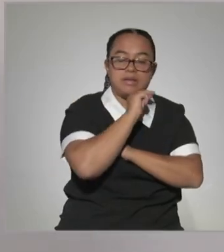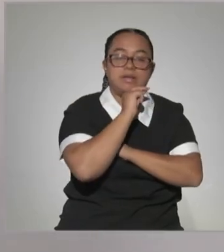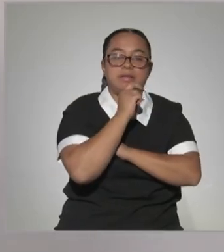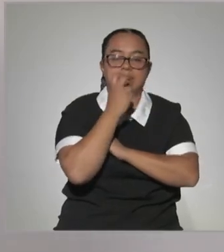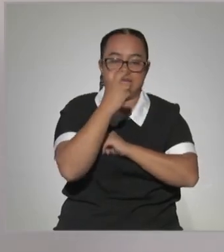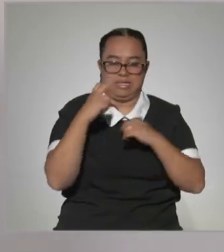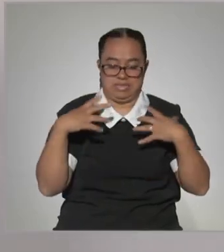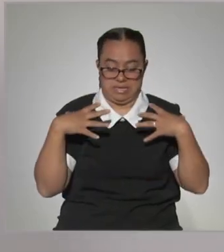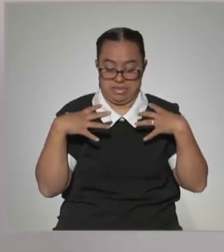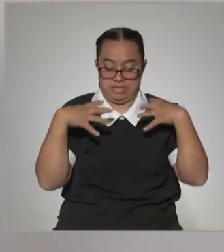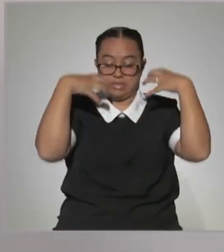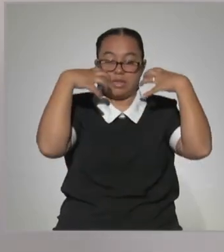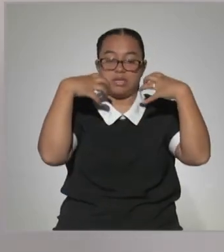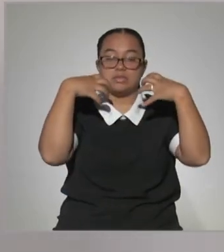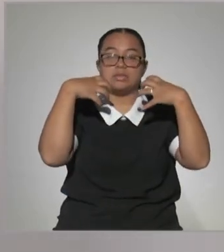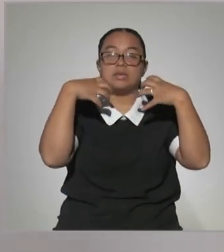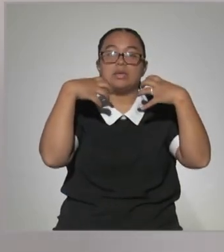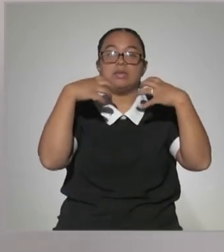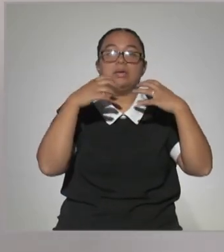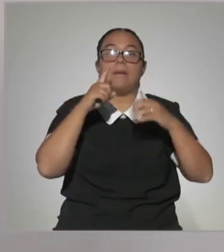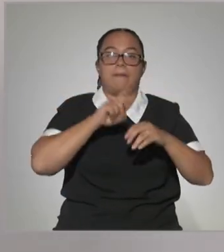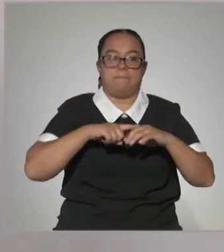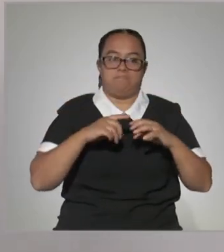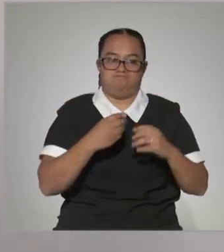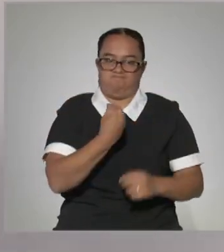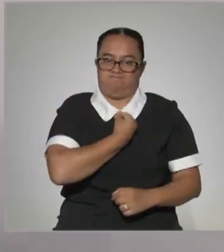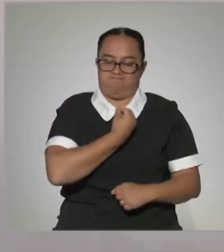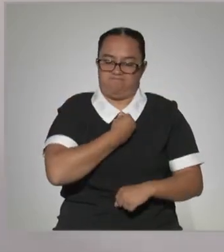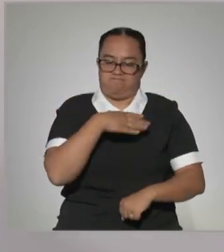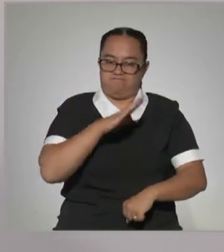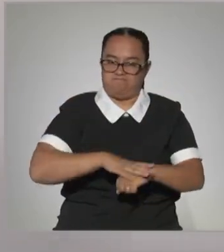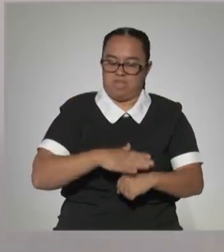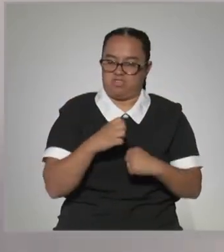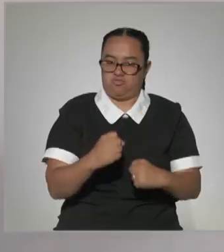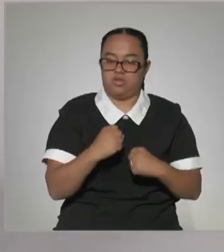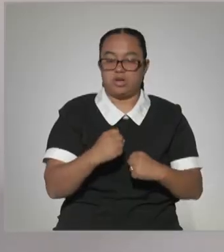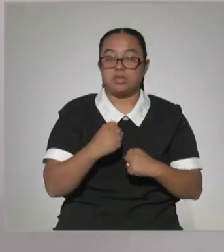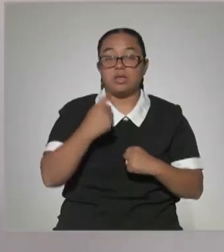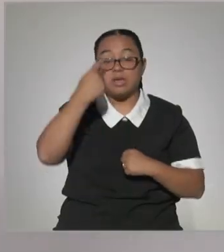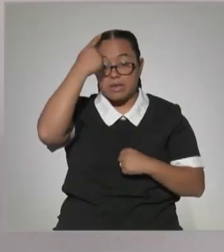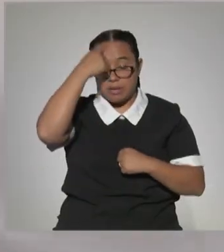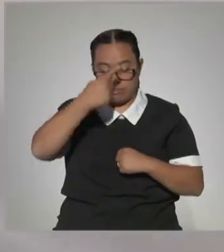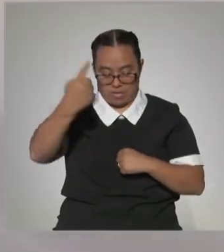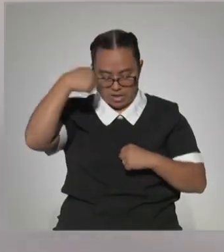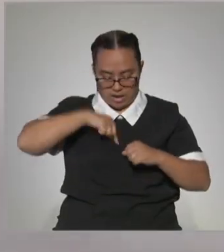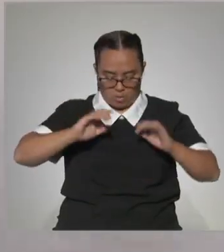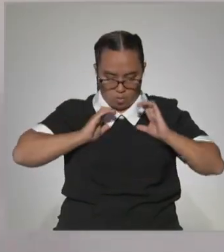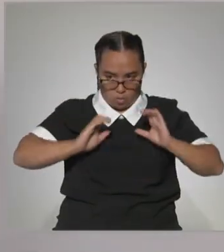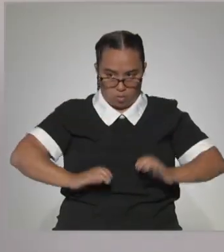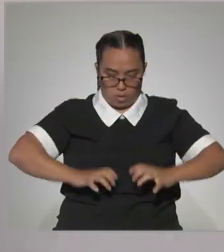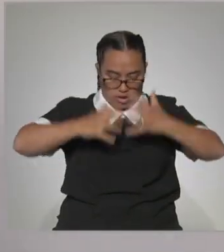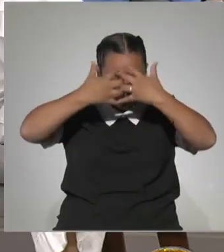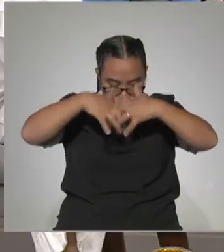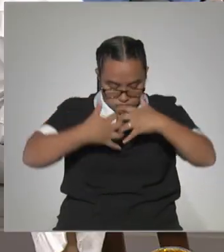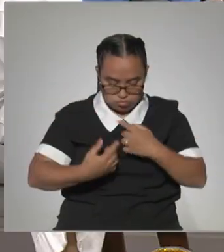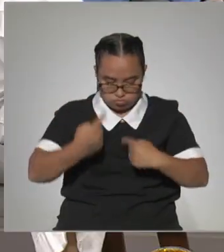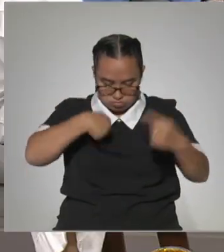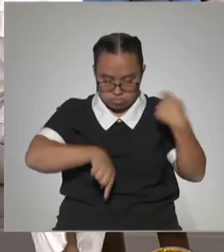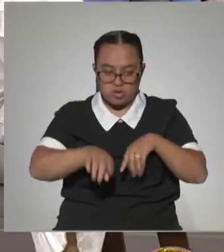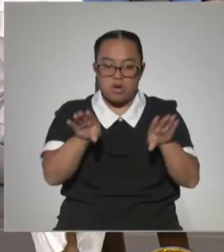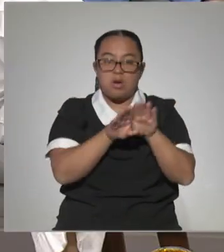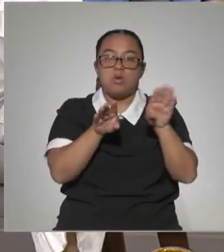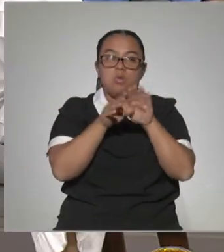amortiguadores, el estrés, se hacen más resistentes para que todo el funcionamiento bioquímico, para el estado de